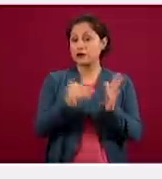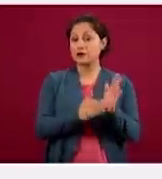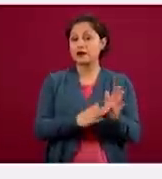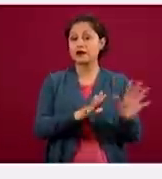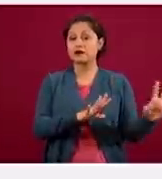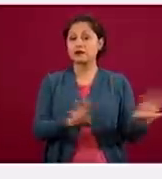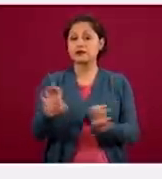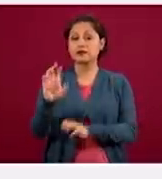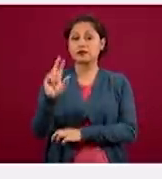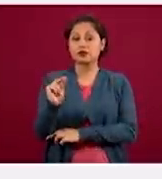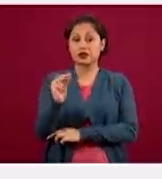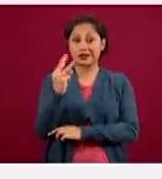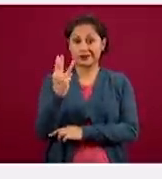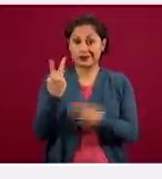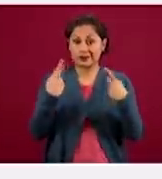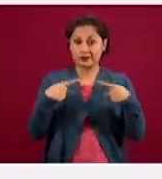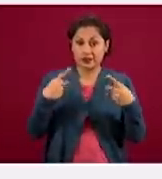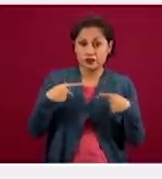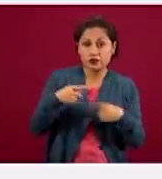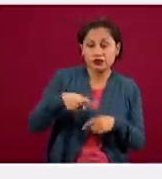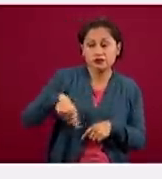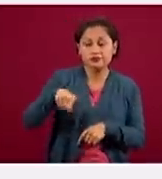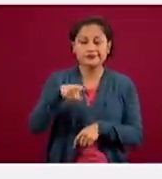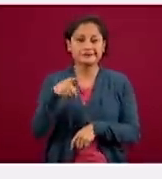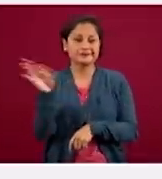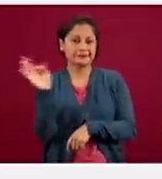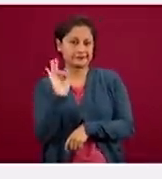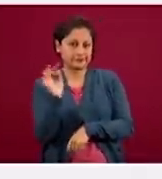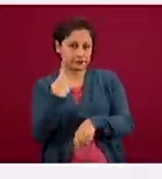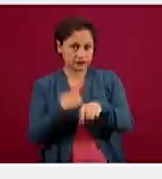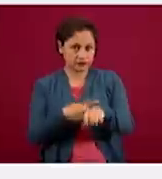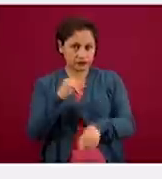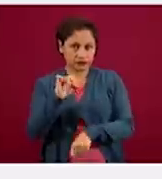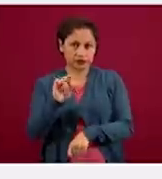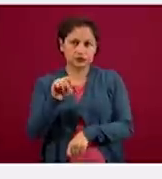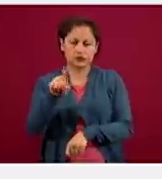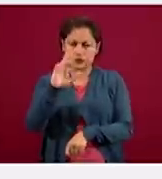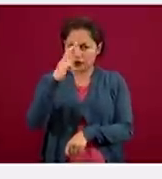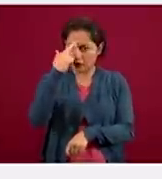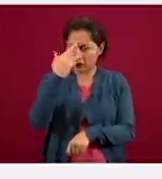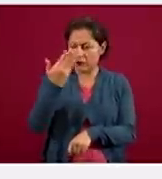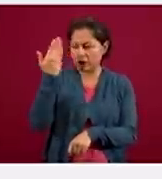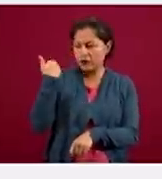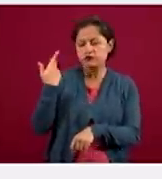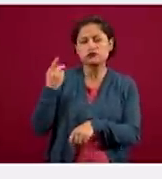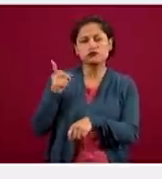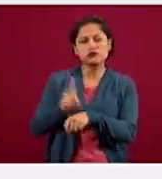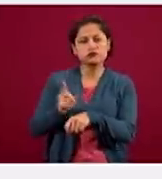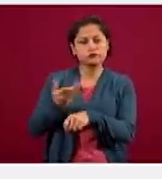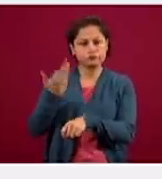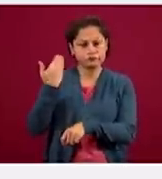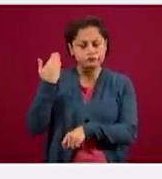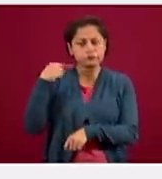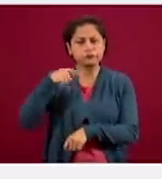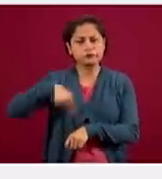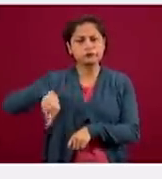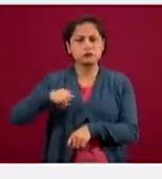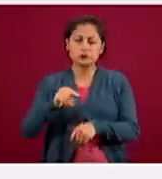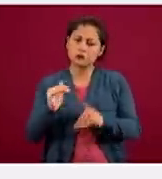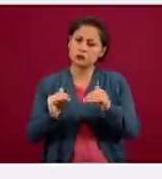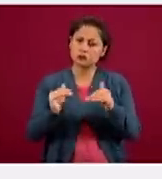9.983 sospechosos, si recuerdan también esto, los sospechosos se han mantenido estables, es decir, se han estado o confirmando